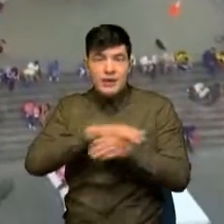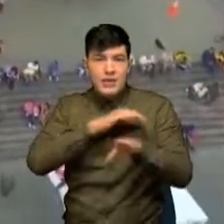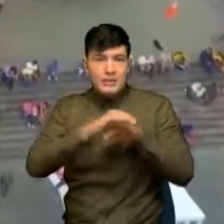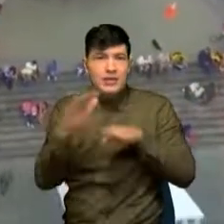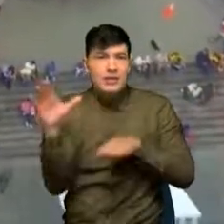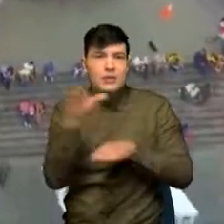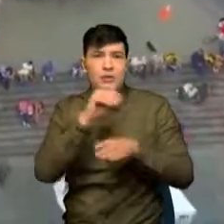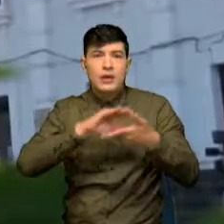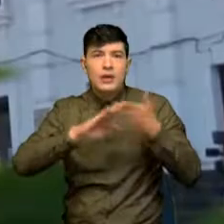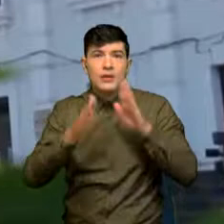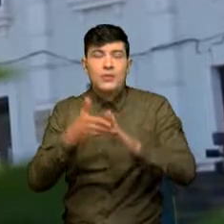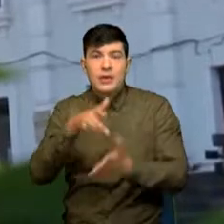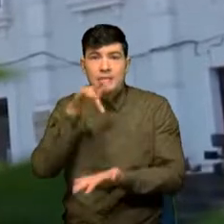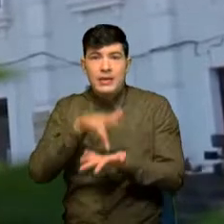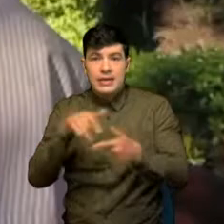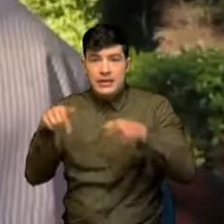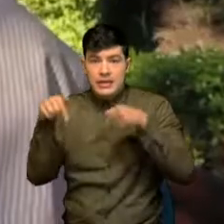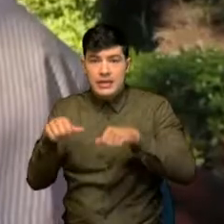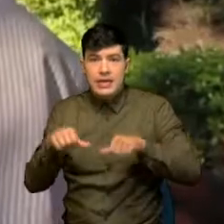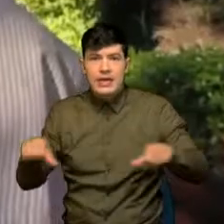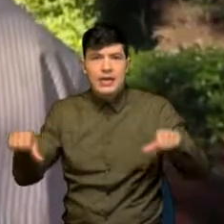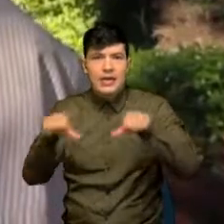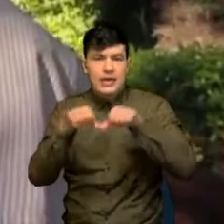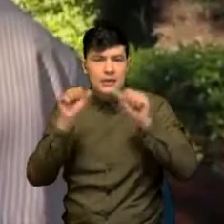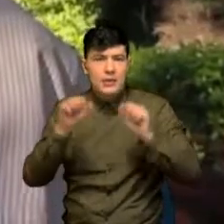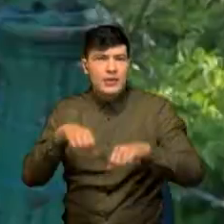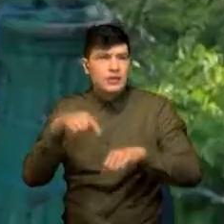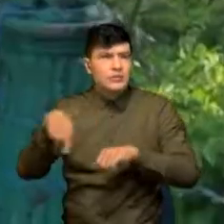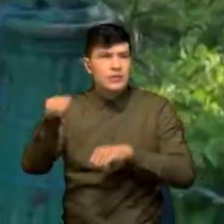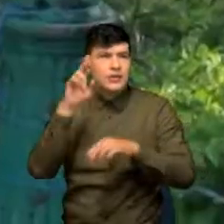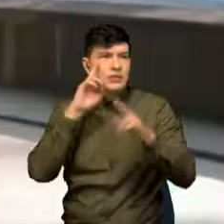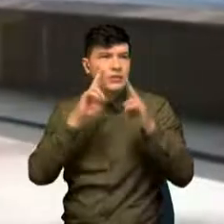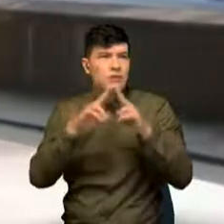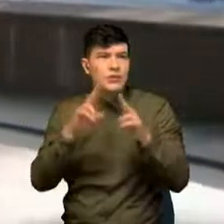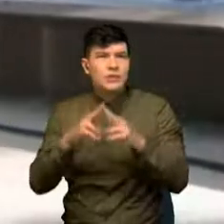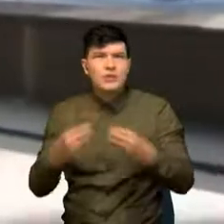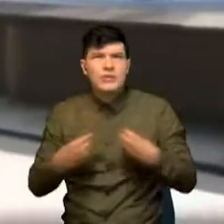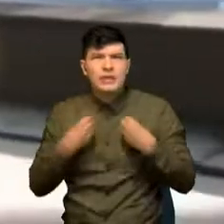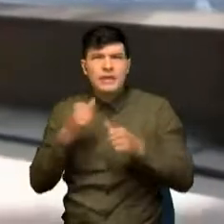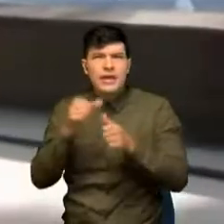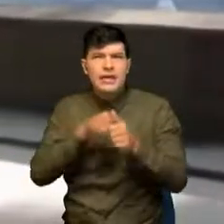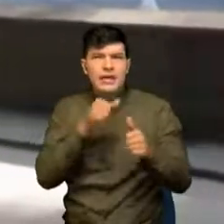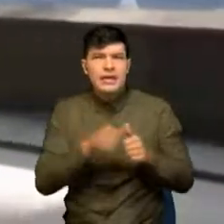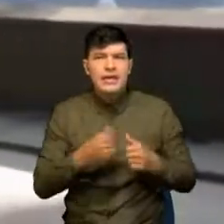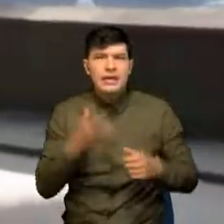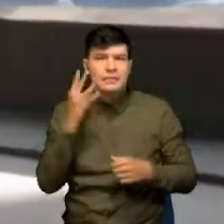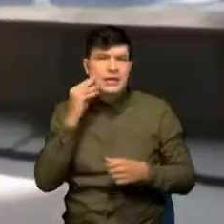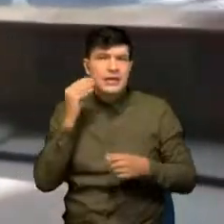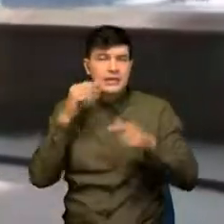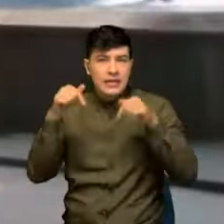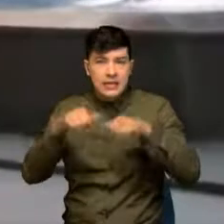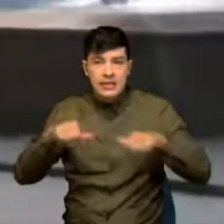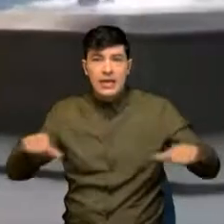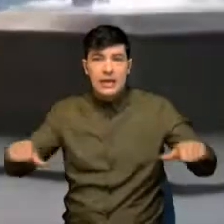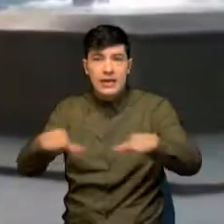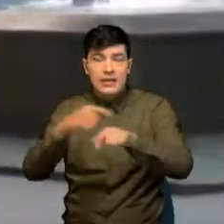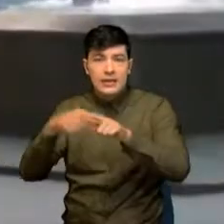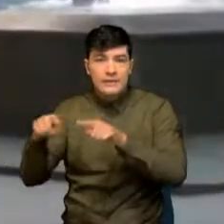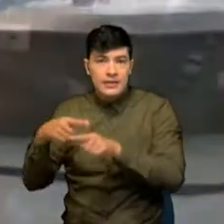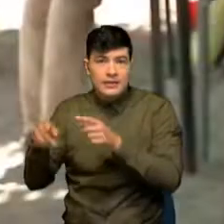a participar de este espacio creado para dar a conocer las vivencias de cada sector de Bucaramanga y su área